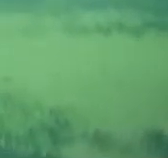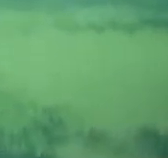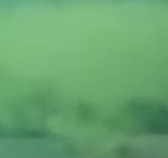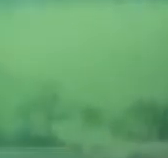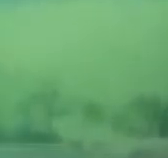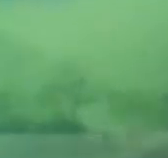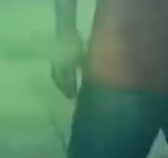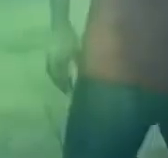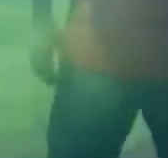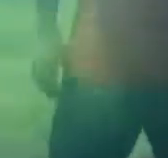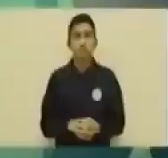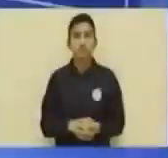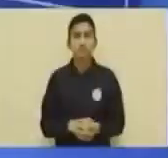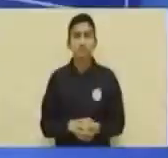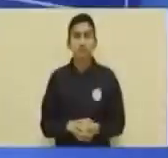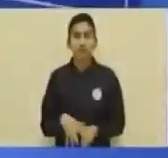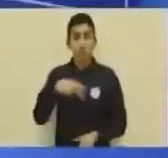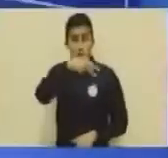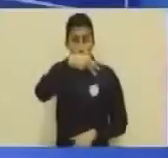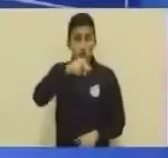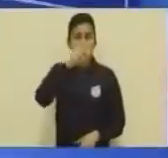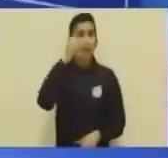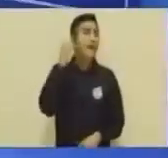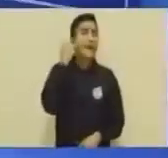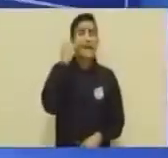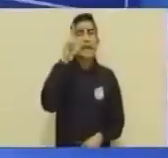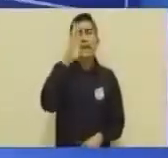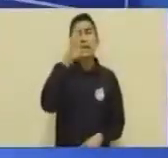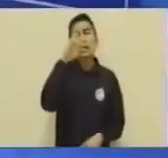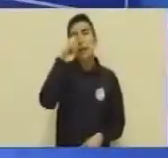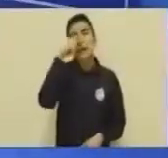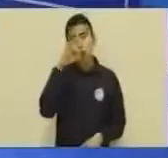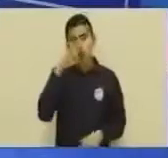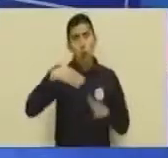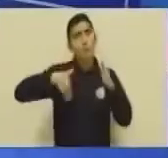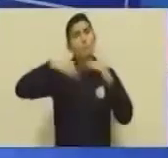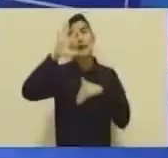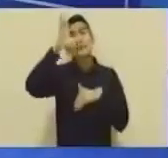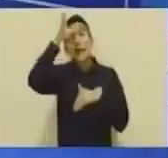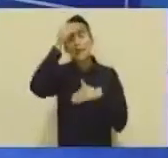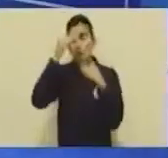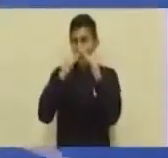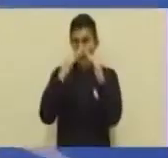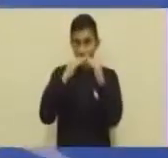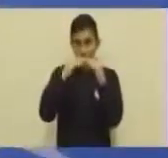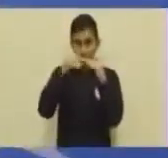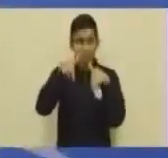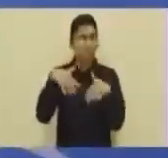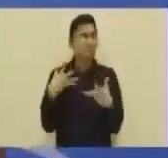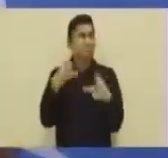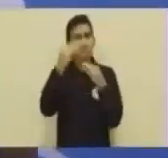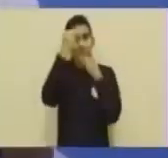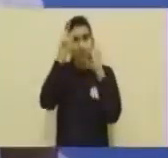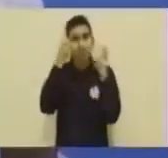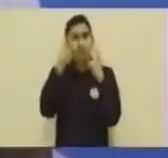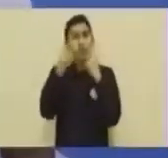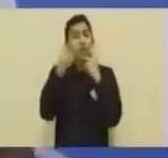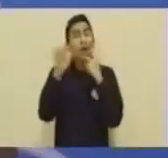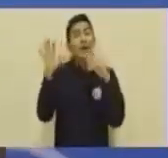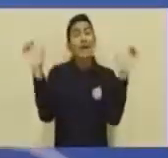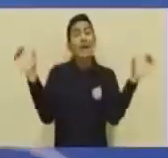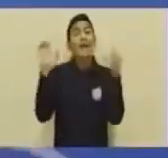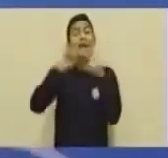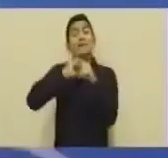Educación física. Mi nombre es Gilberto Sack y estamos en un segmento más de Aprendo en Casa. En esta ocasión les traemos una serie